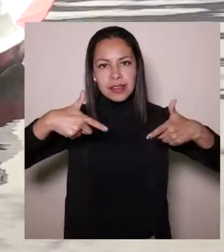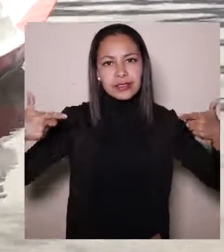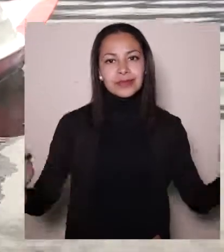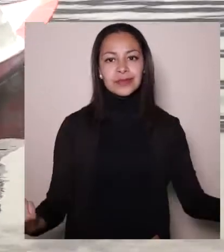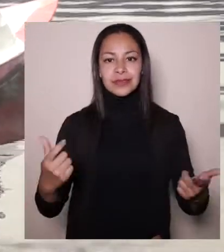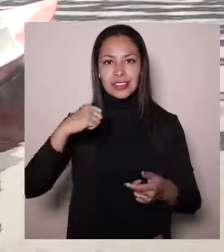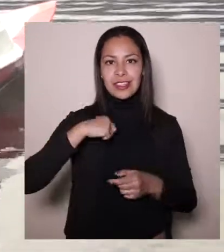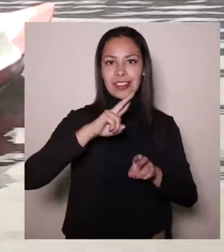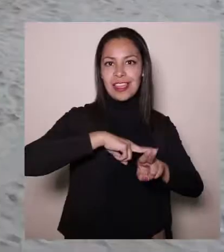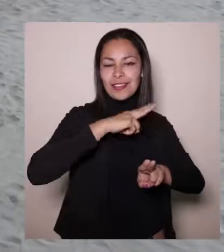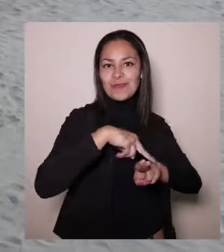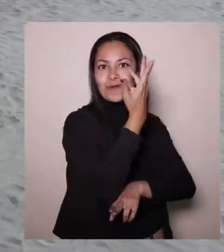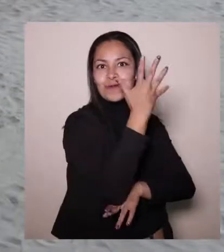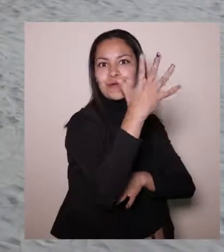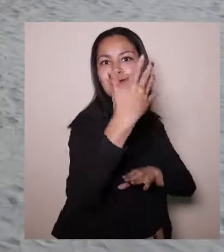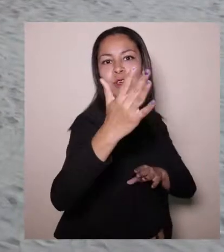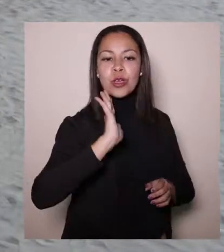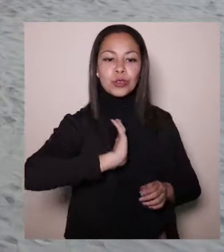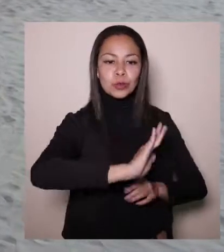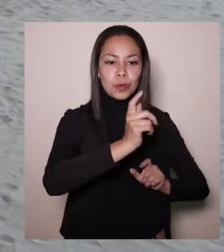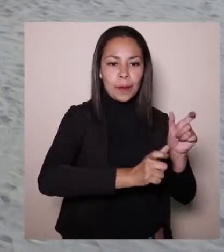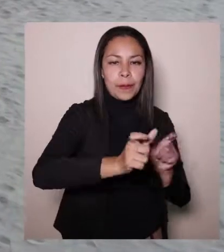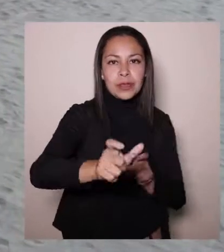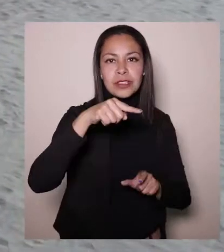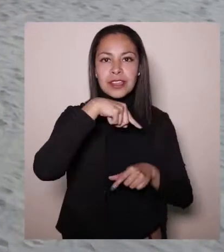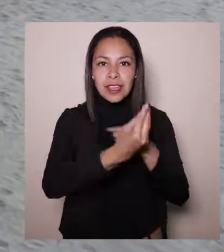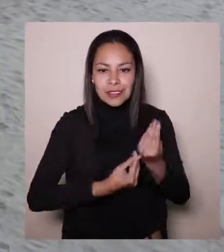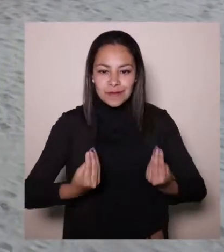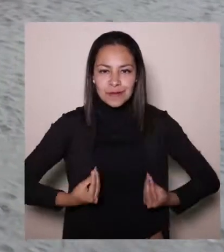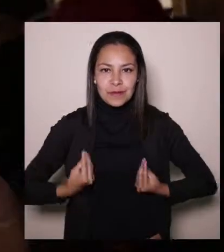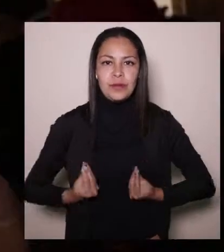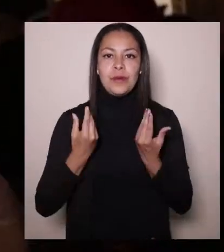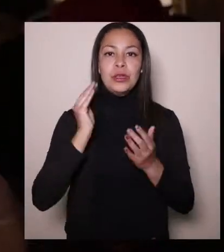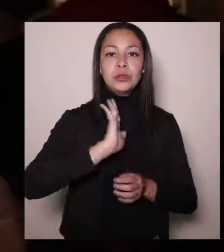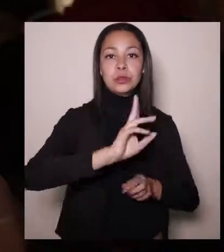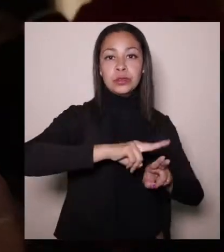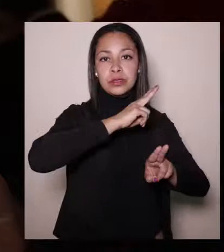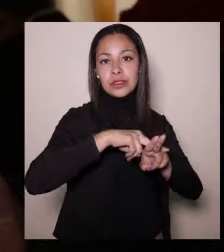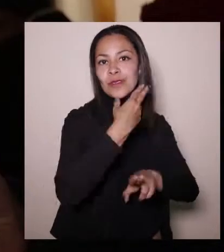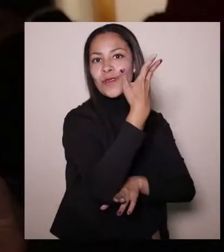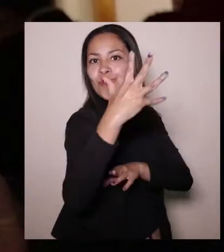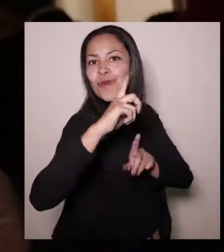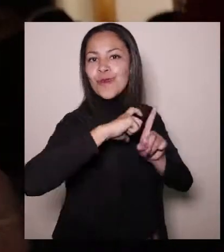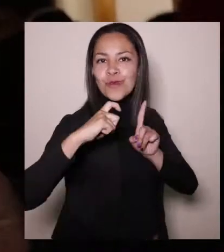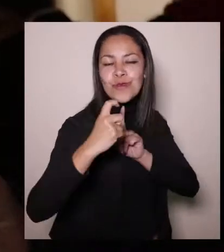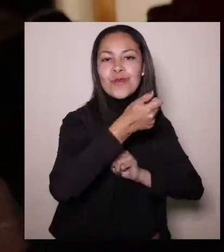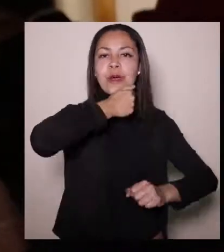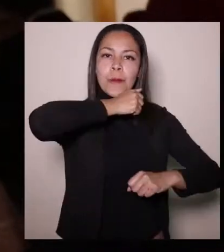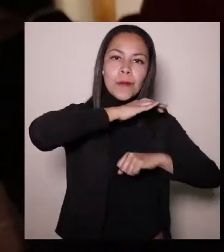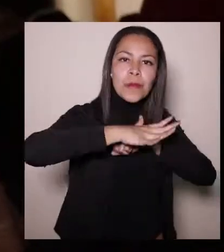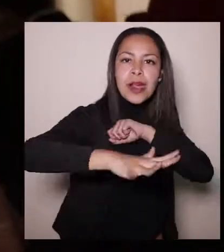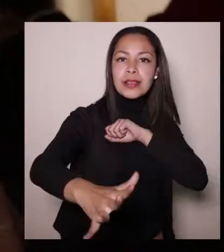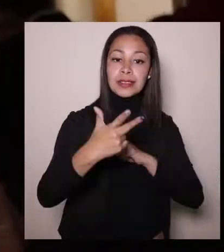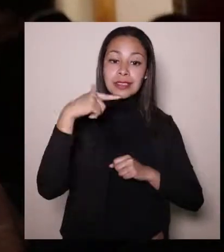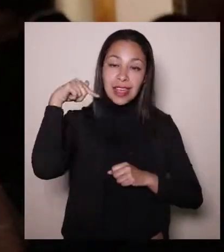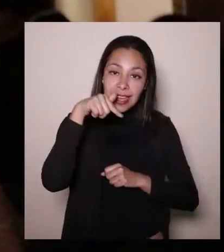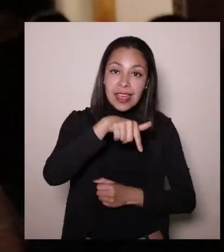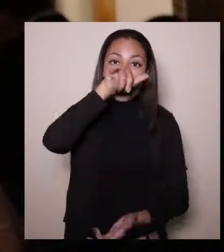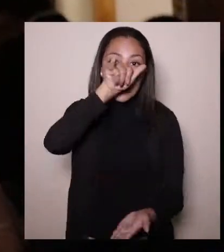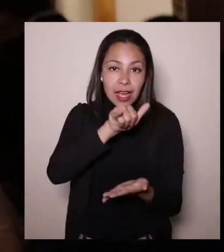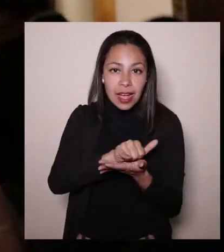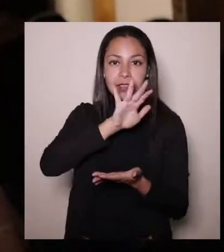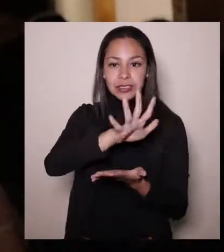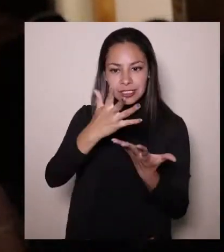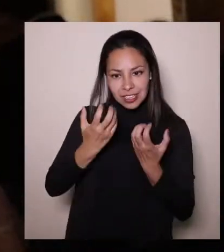grande por sus comunidades, grande por su riqueza natural y porque es su gente la que hace viva esa naturaleza,